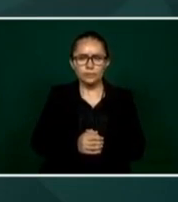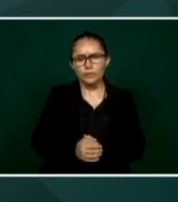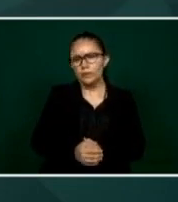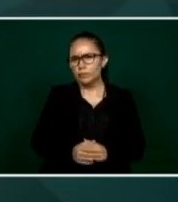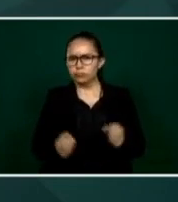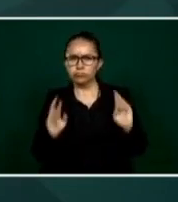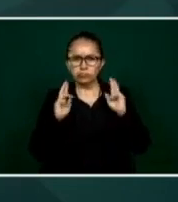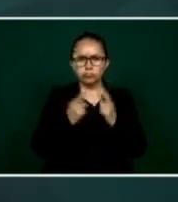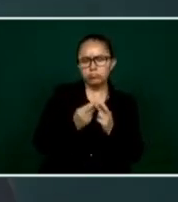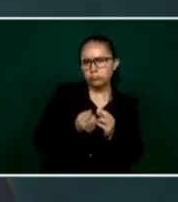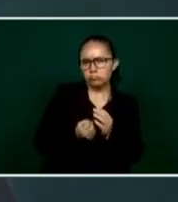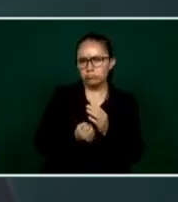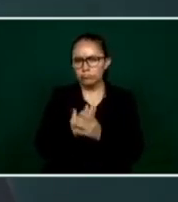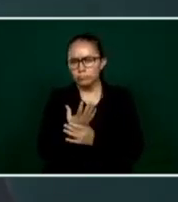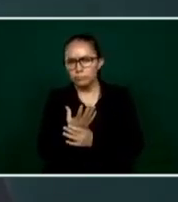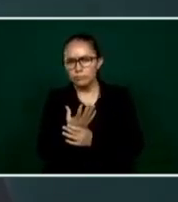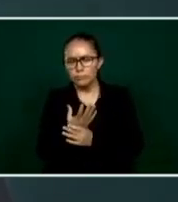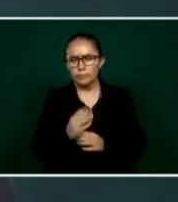temprano,